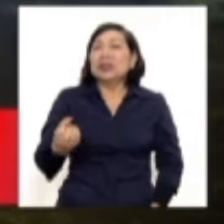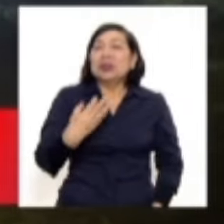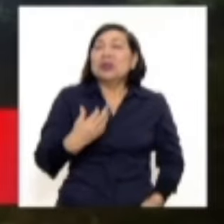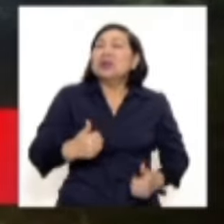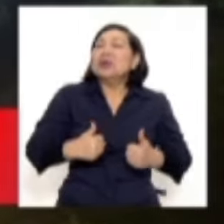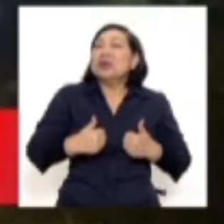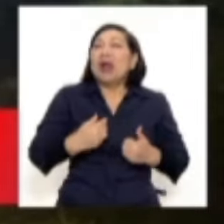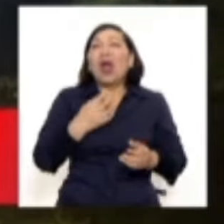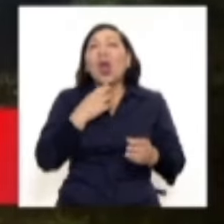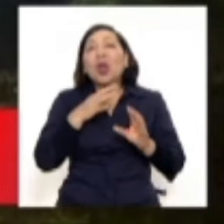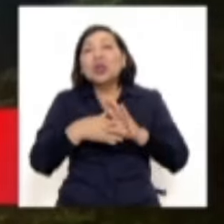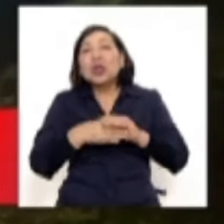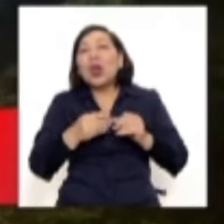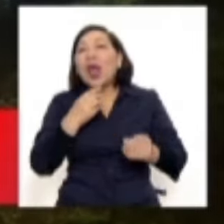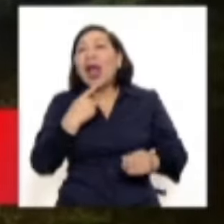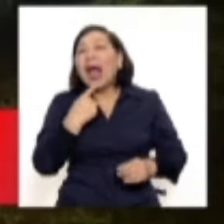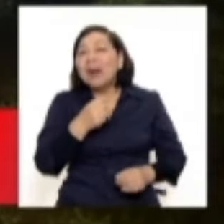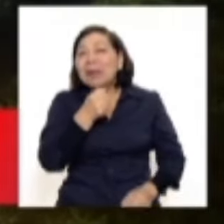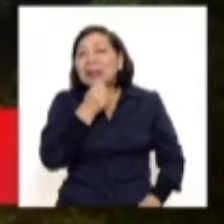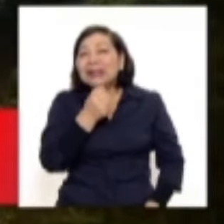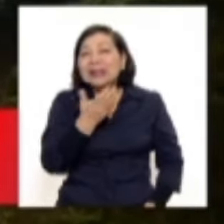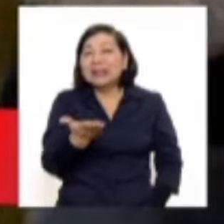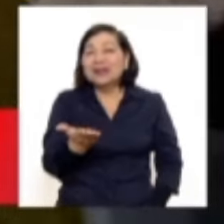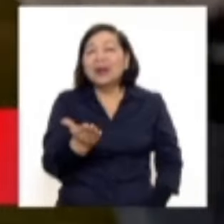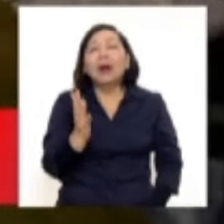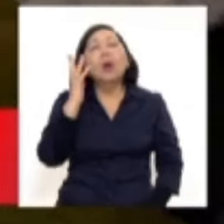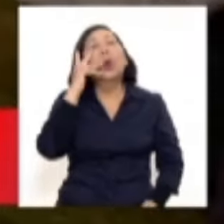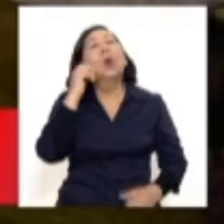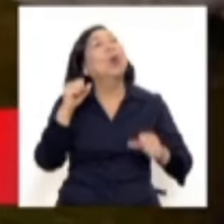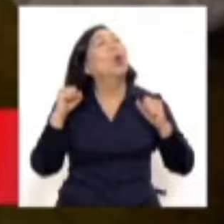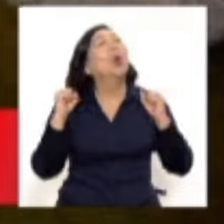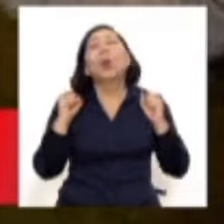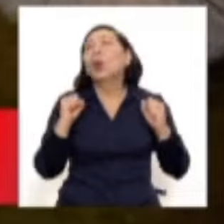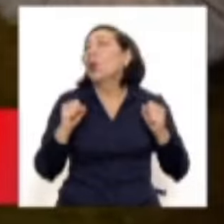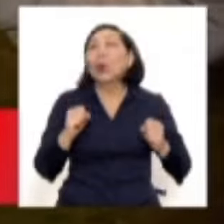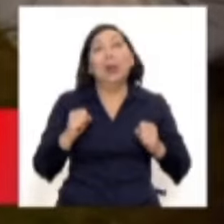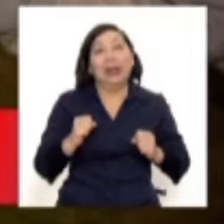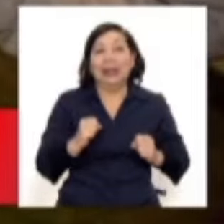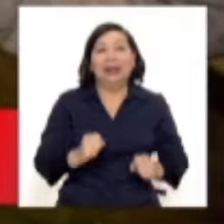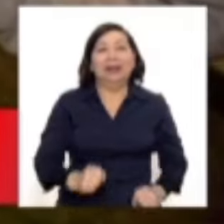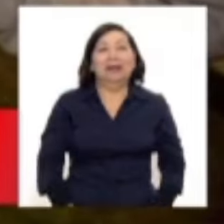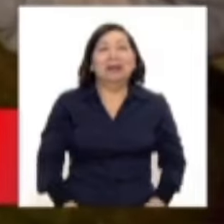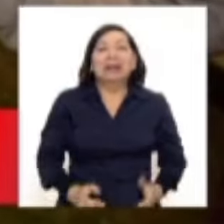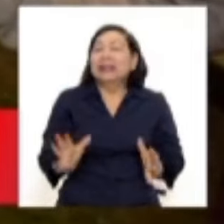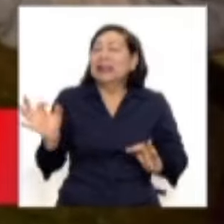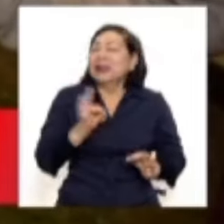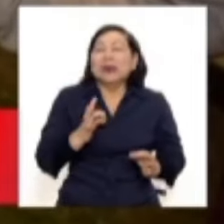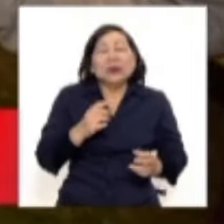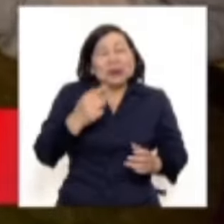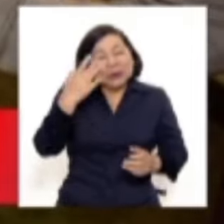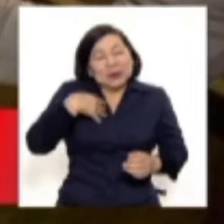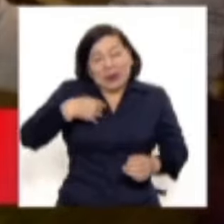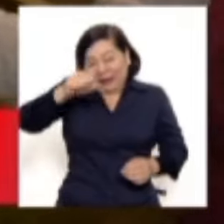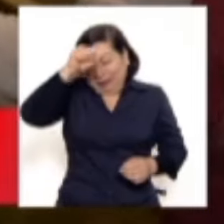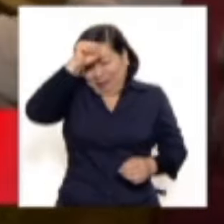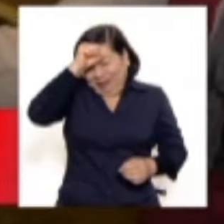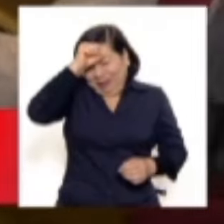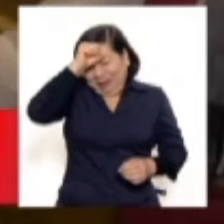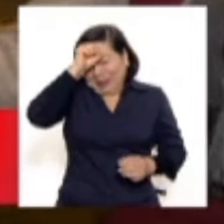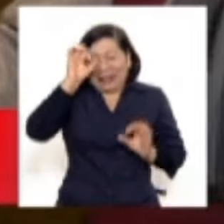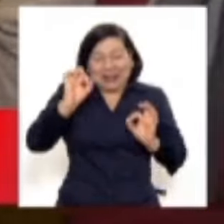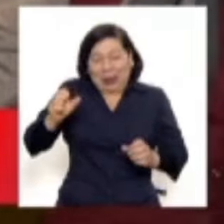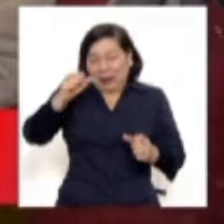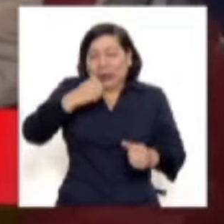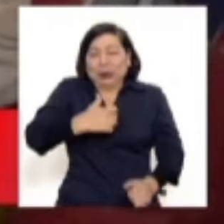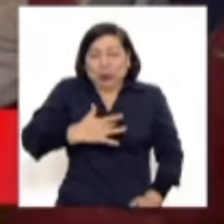cómo vivieron el histórico evento. Hermosa, viejo. Es algo que nadie nos va a borrar esto. Esto